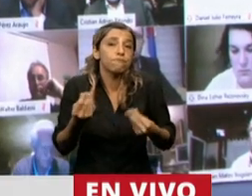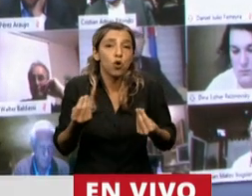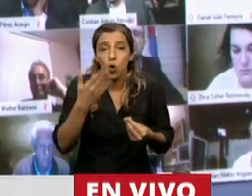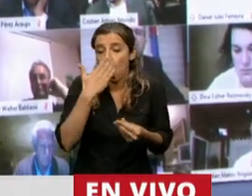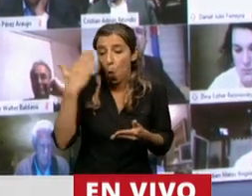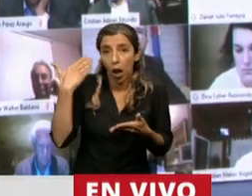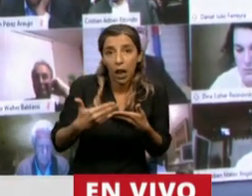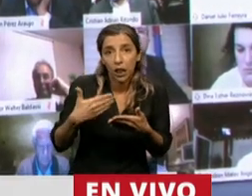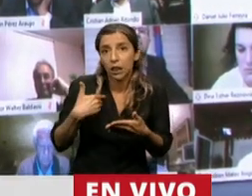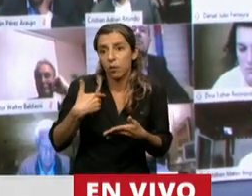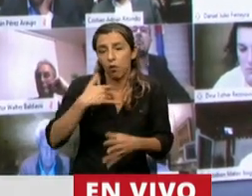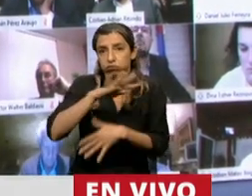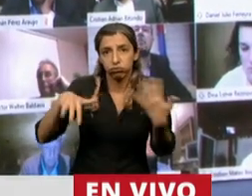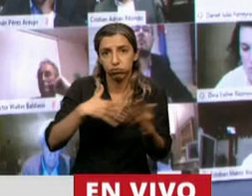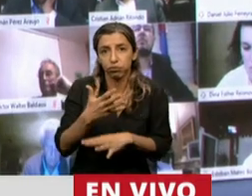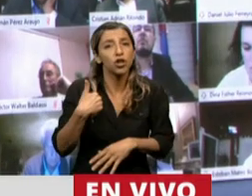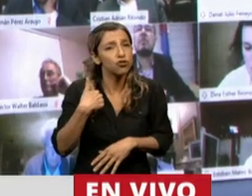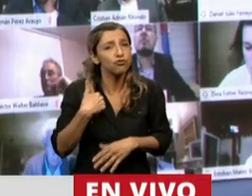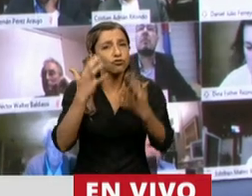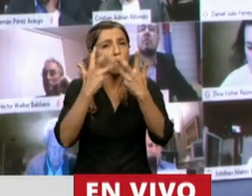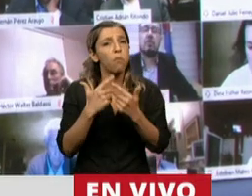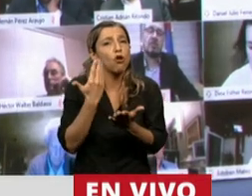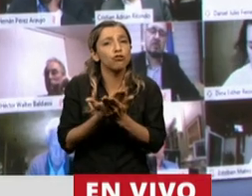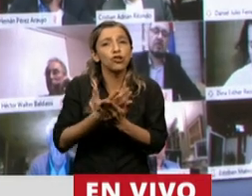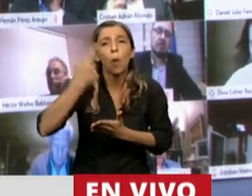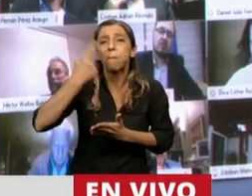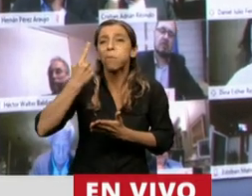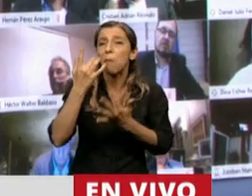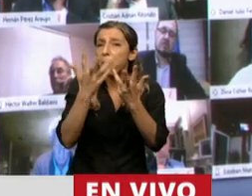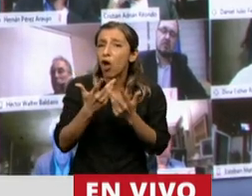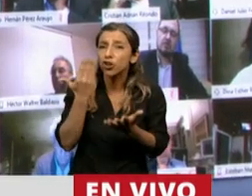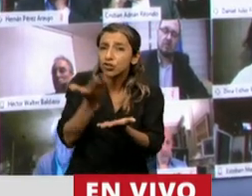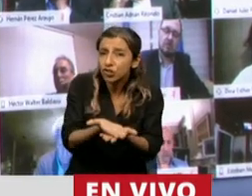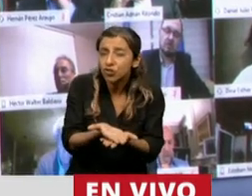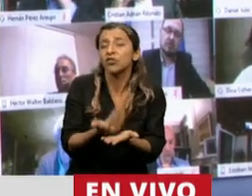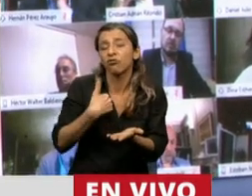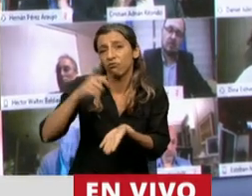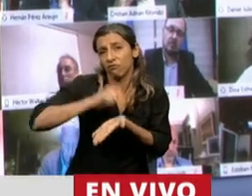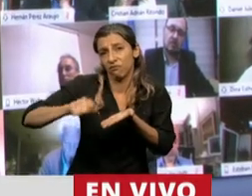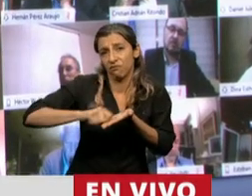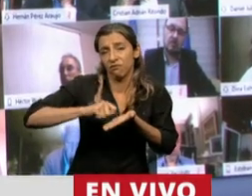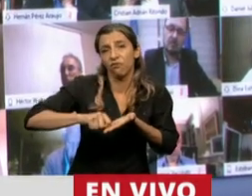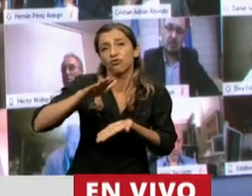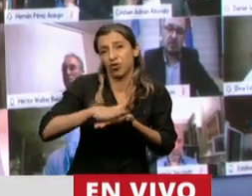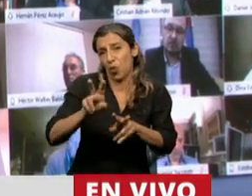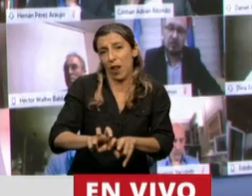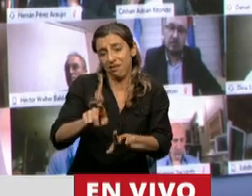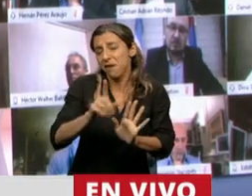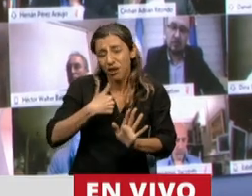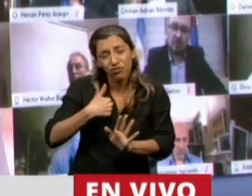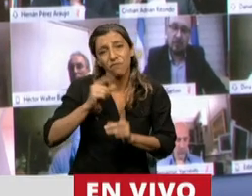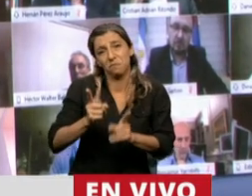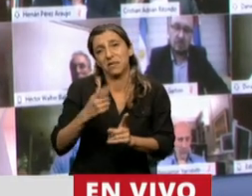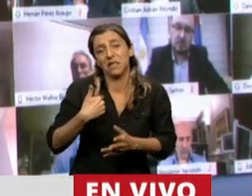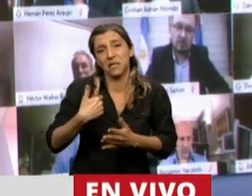momento yo soy autora del primer proyecto que se puso en este recinto este referido a la temática Y la verdad